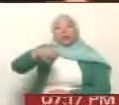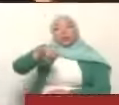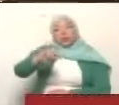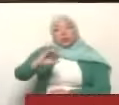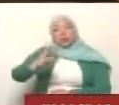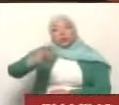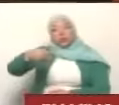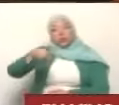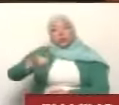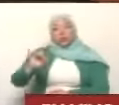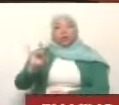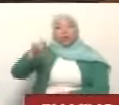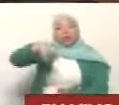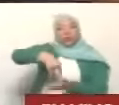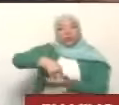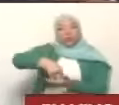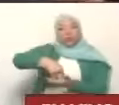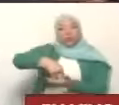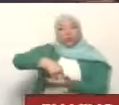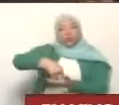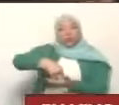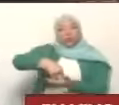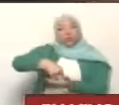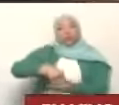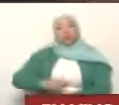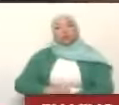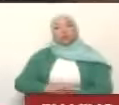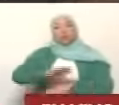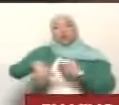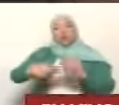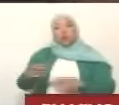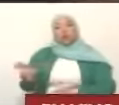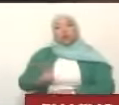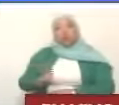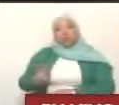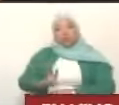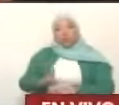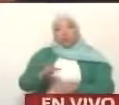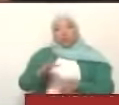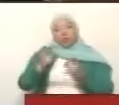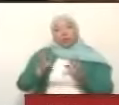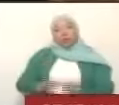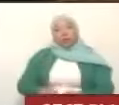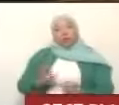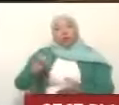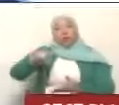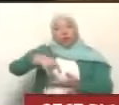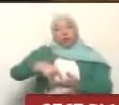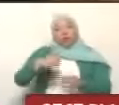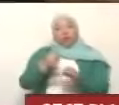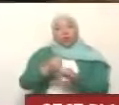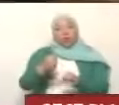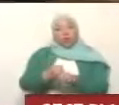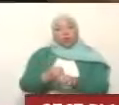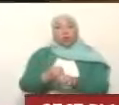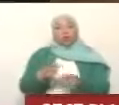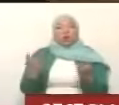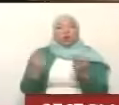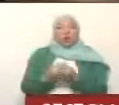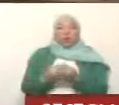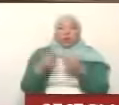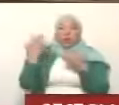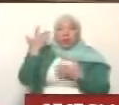el estado Carabobo. Yo diría que el centro del país, pero como es el estado Carabobo, con Shanghái,